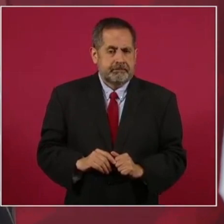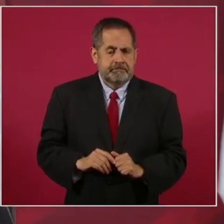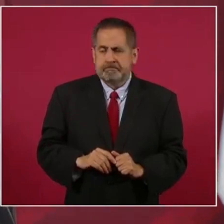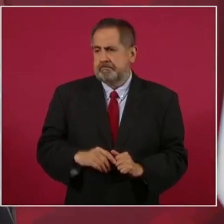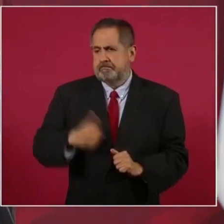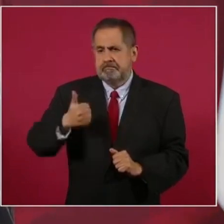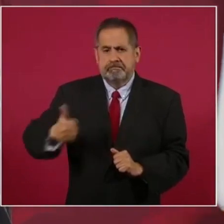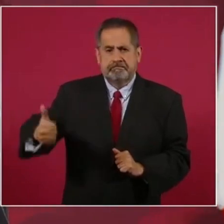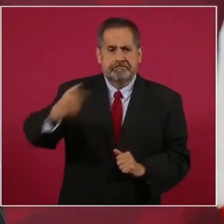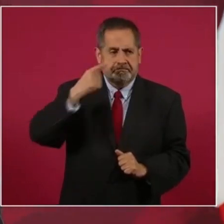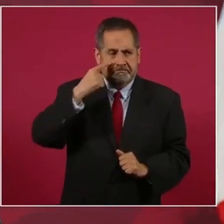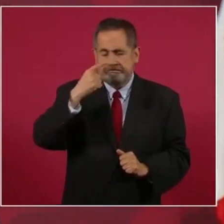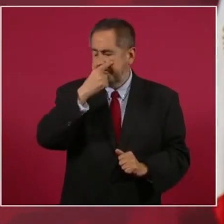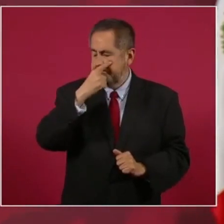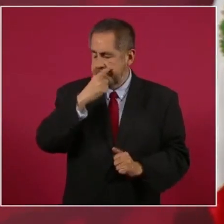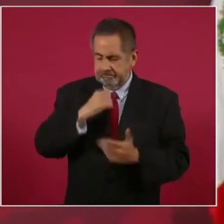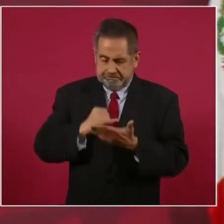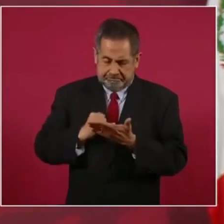decida